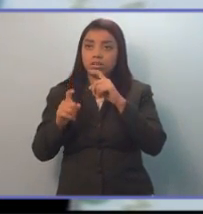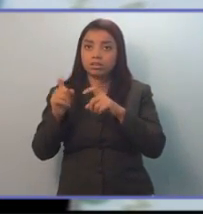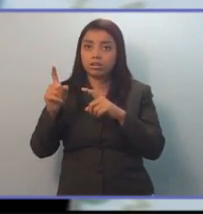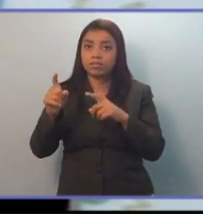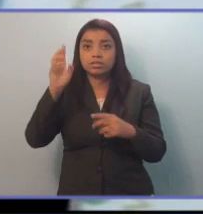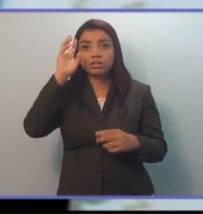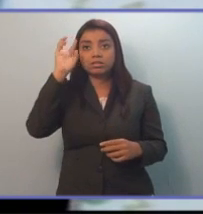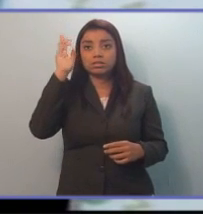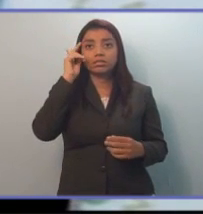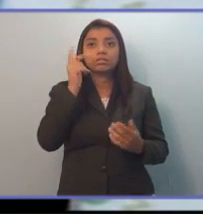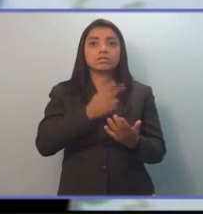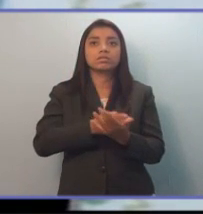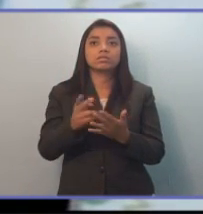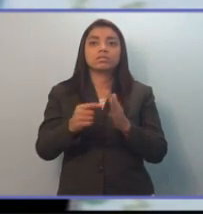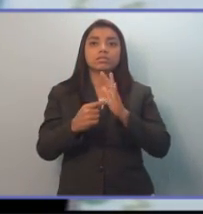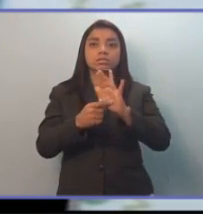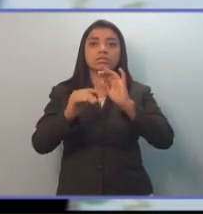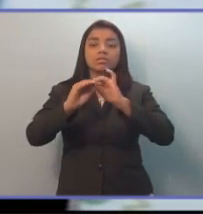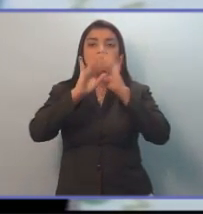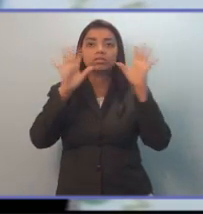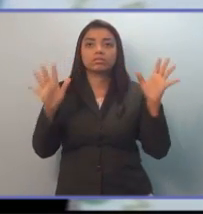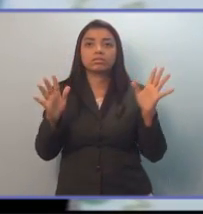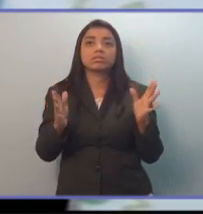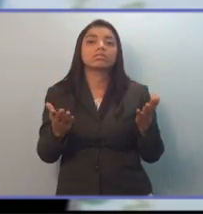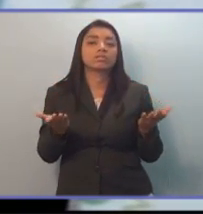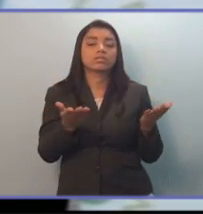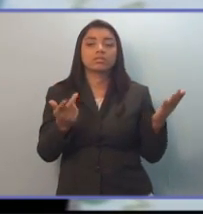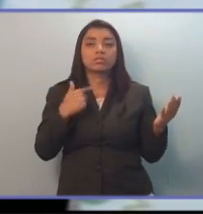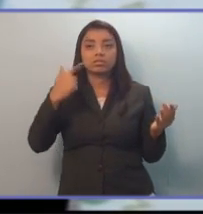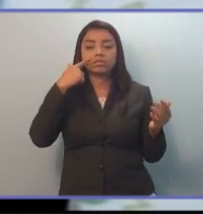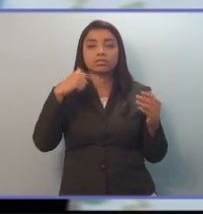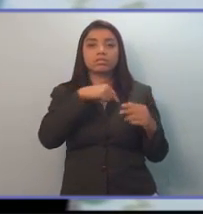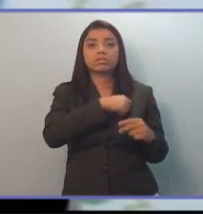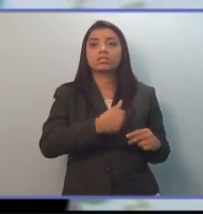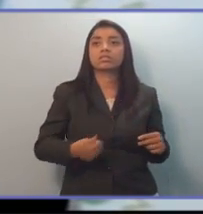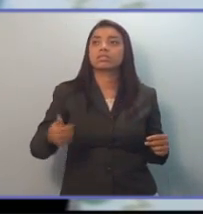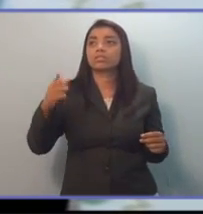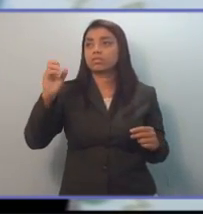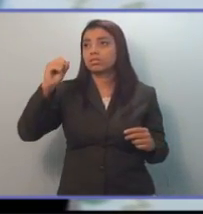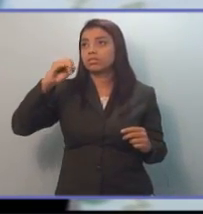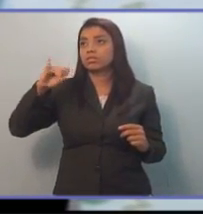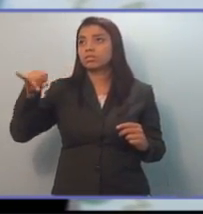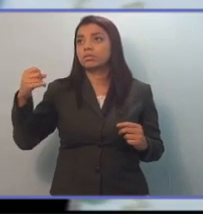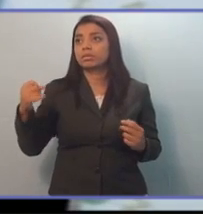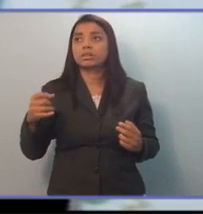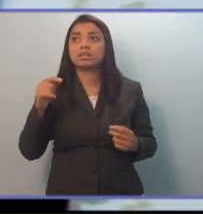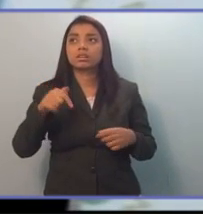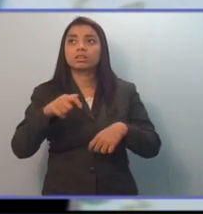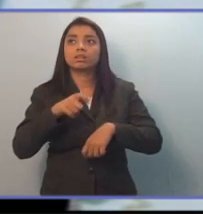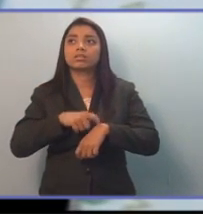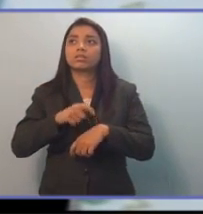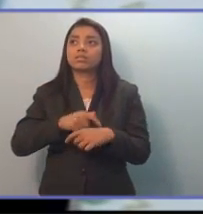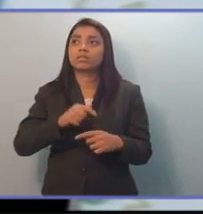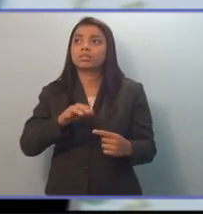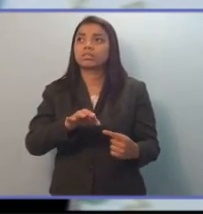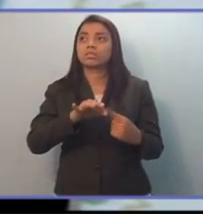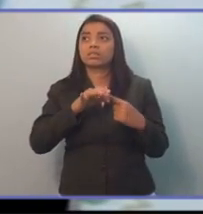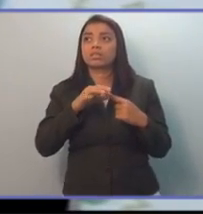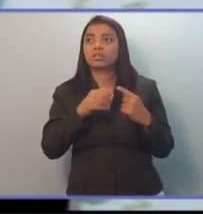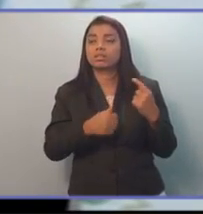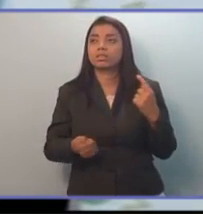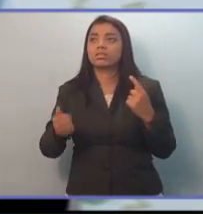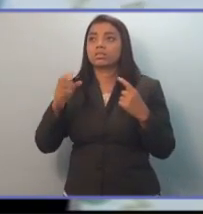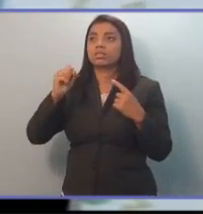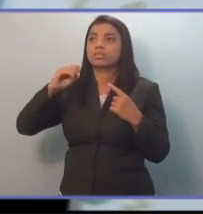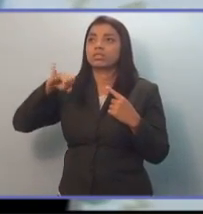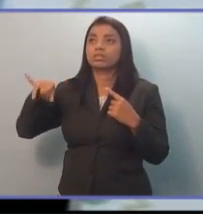transparencia. Entonces así debería ser también la Corte Suprema de Justicia, al momento de elegir a un juez o un magistrado